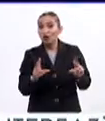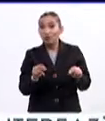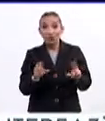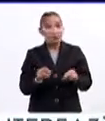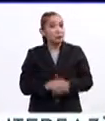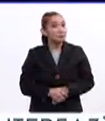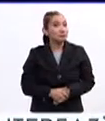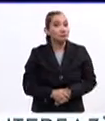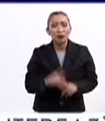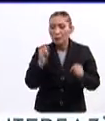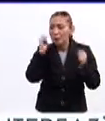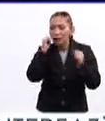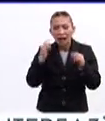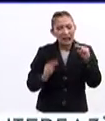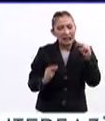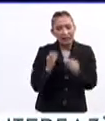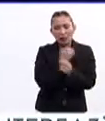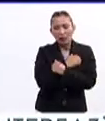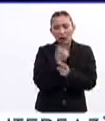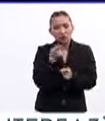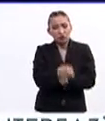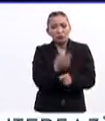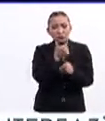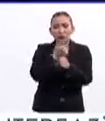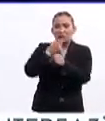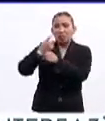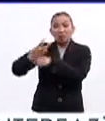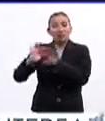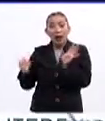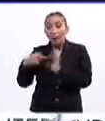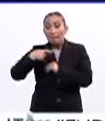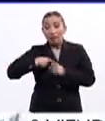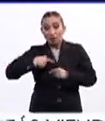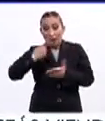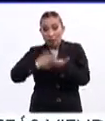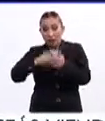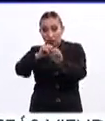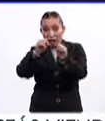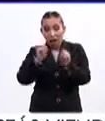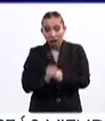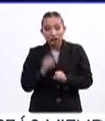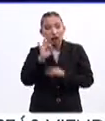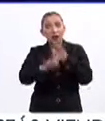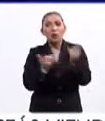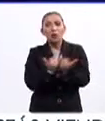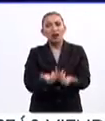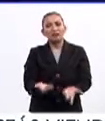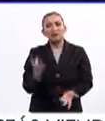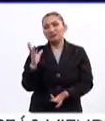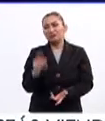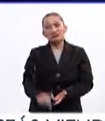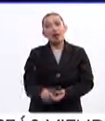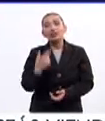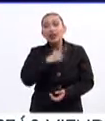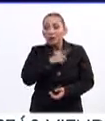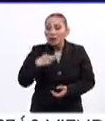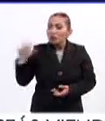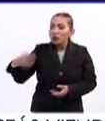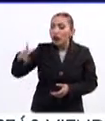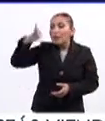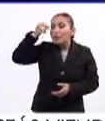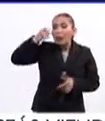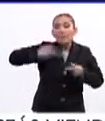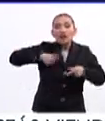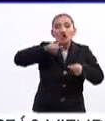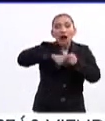llega un momento que no importa ni el nivel educativo donde estás, la gente que está en el salón de clases los tratamos igual. Entonces debemos de buscar un aprendizaje más